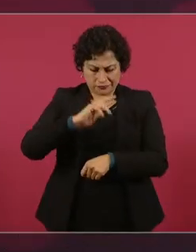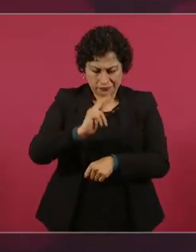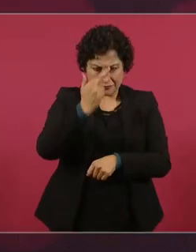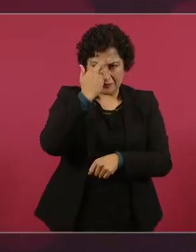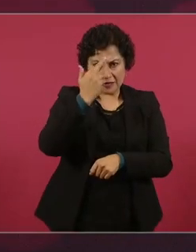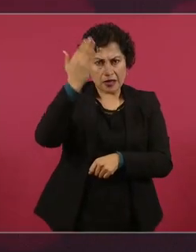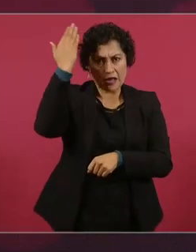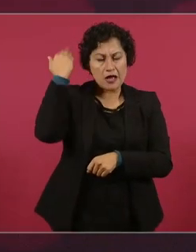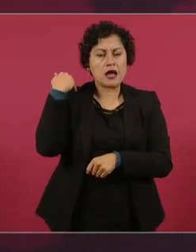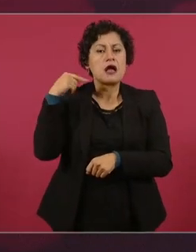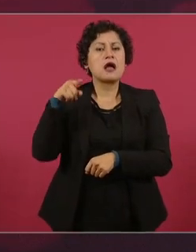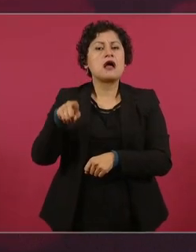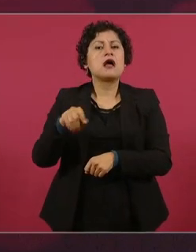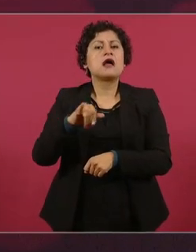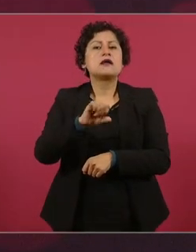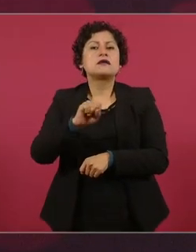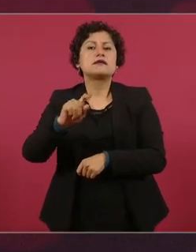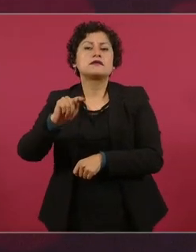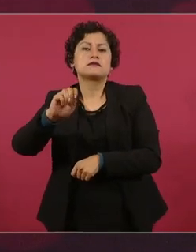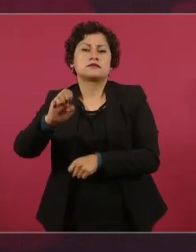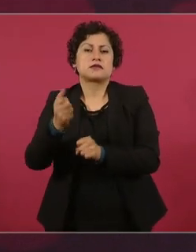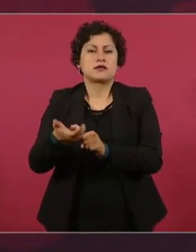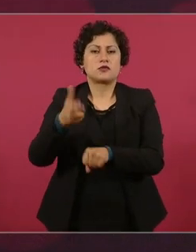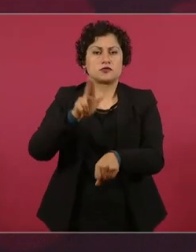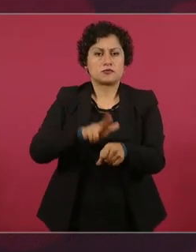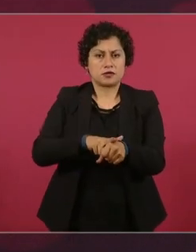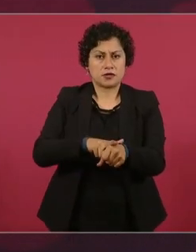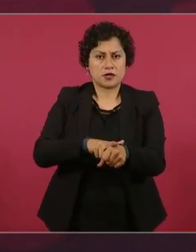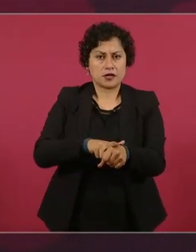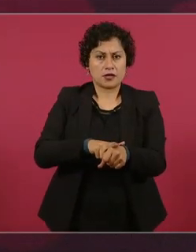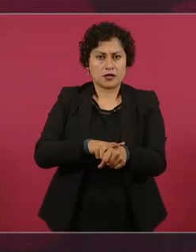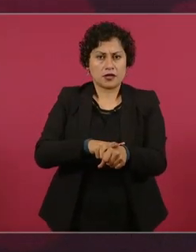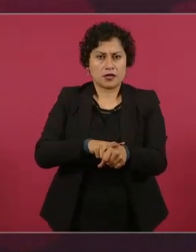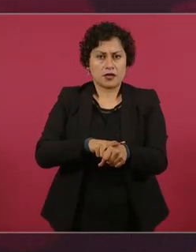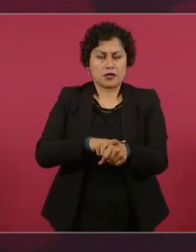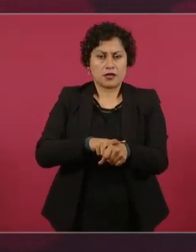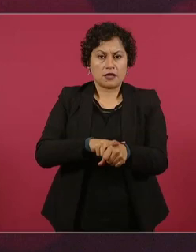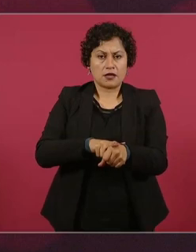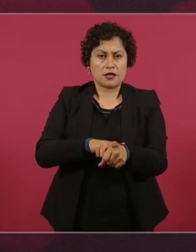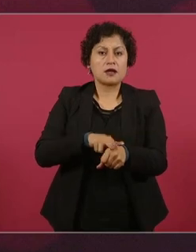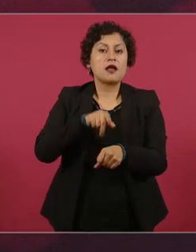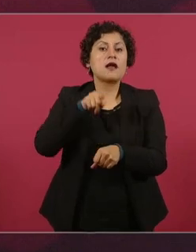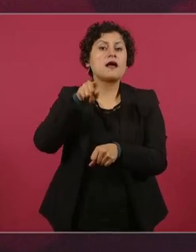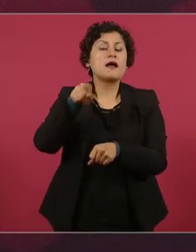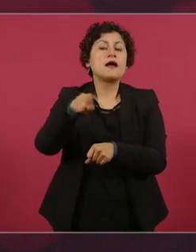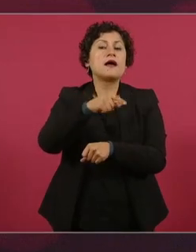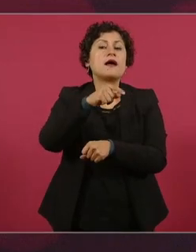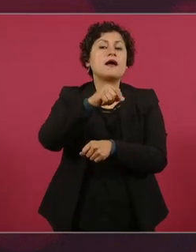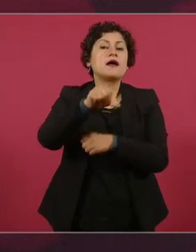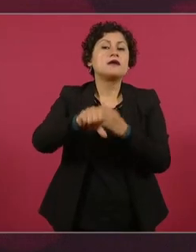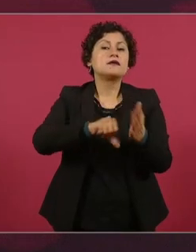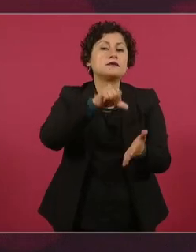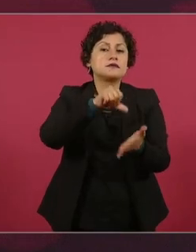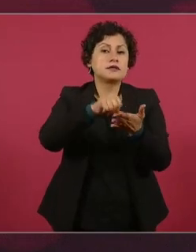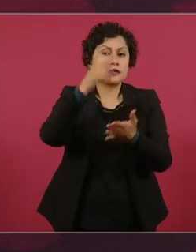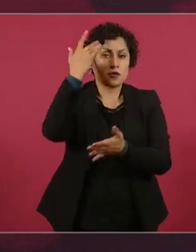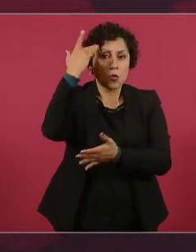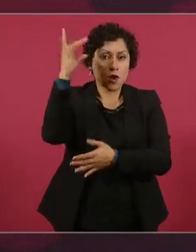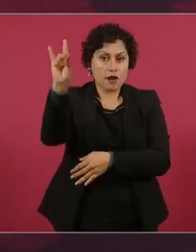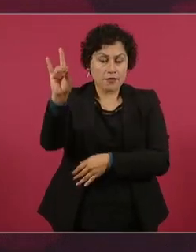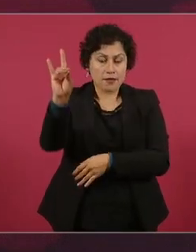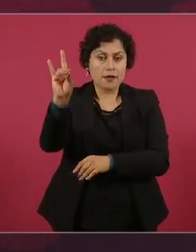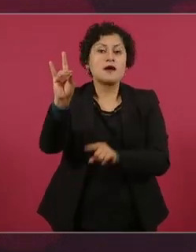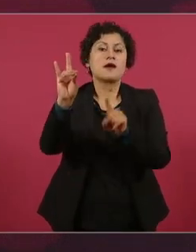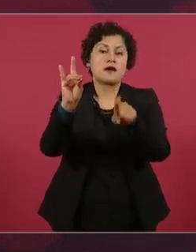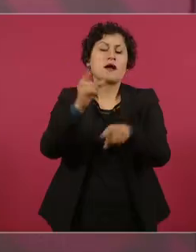en el centro de Cuernavaca y fuimos